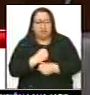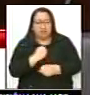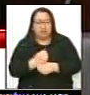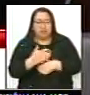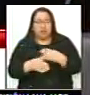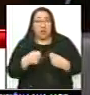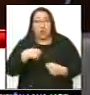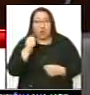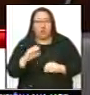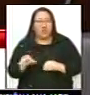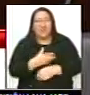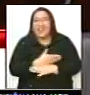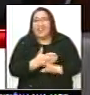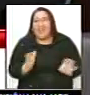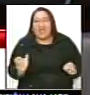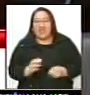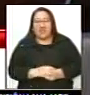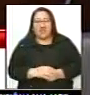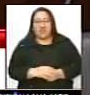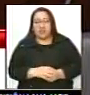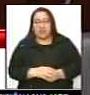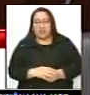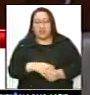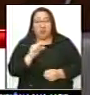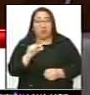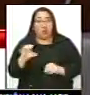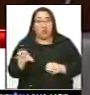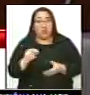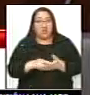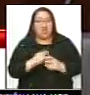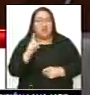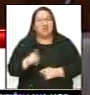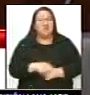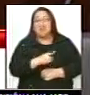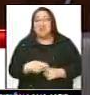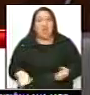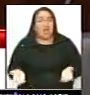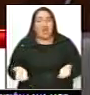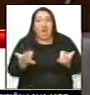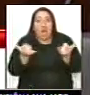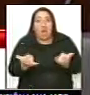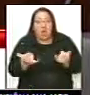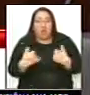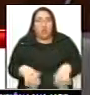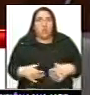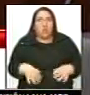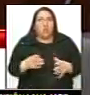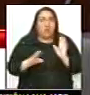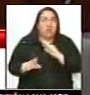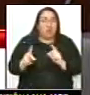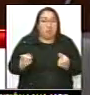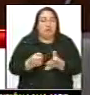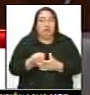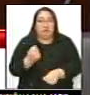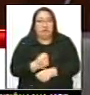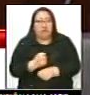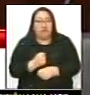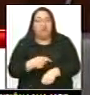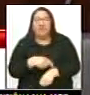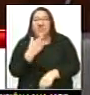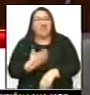Los jueces no hacían nada y lo poco que hacían era mal. Hoy día se han puesto las pilas y empiezan a trabajar, pero ya es tarde. Barata